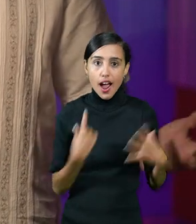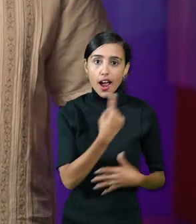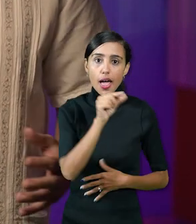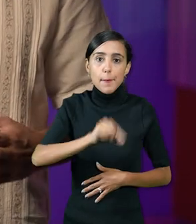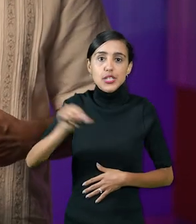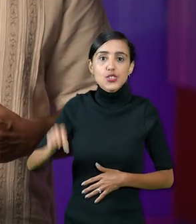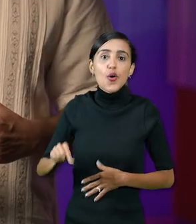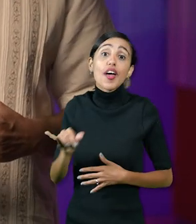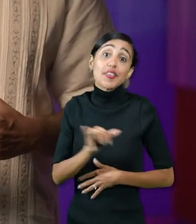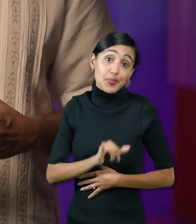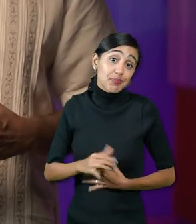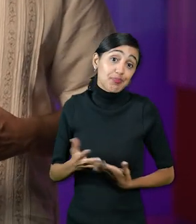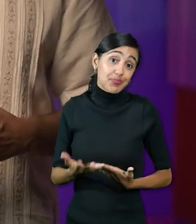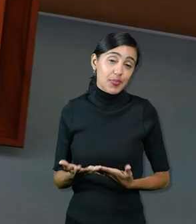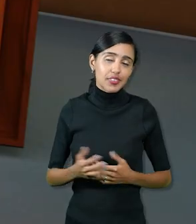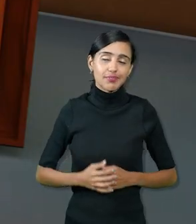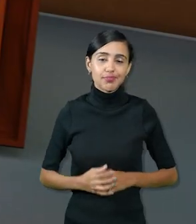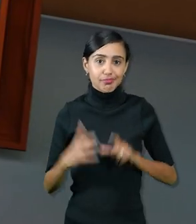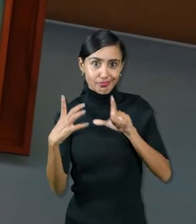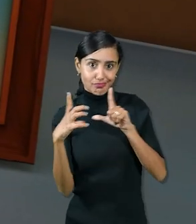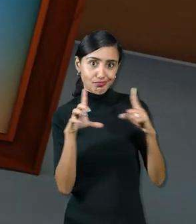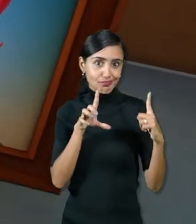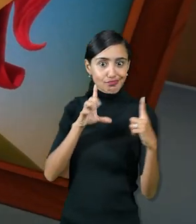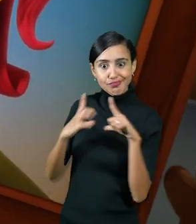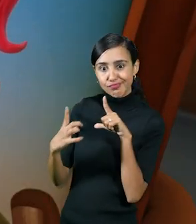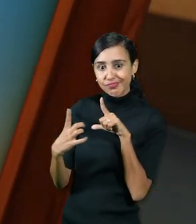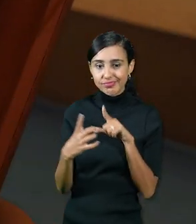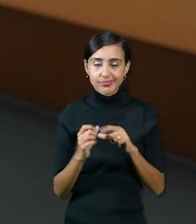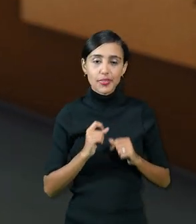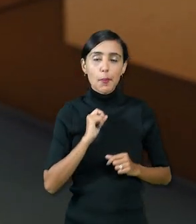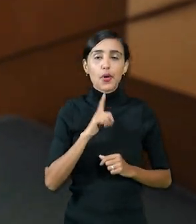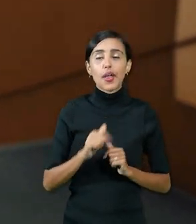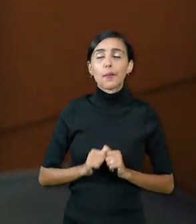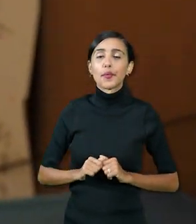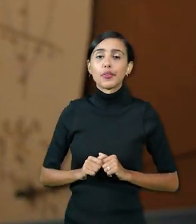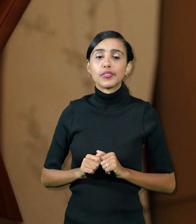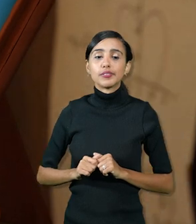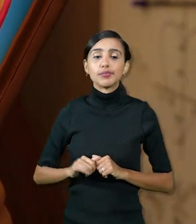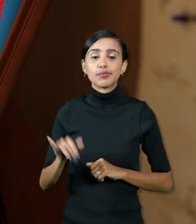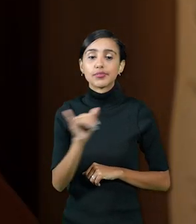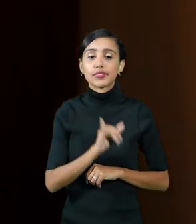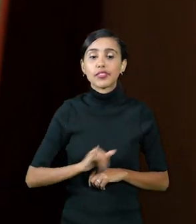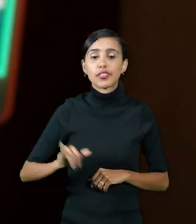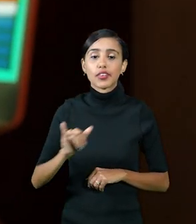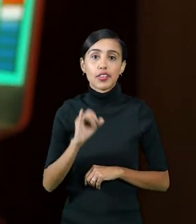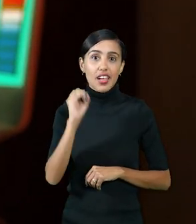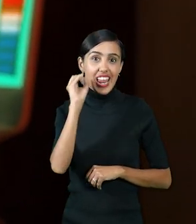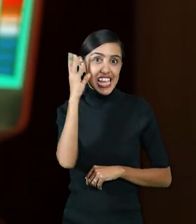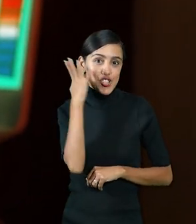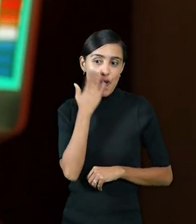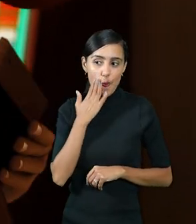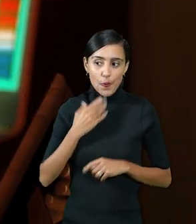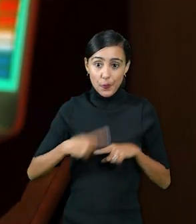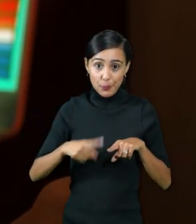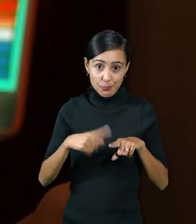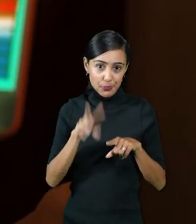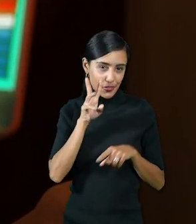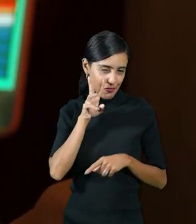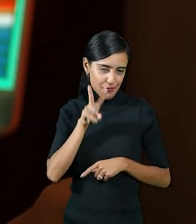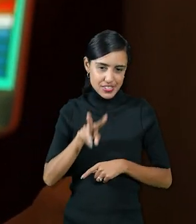valores de plano que se va a usar. Y en el caso de lo que es la creación visual del